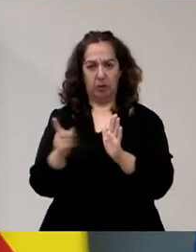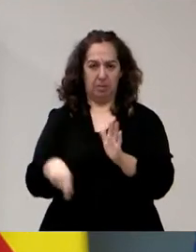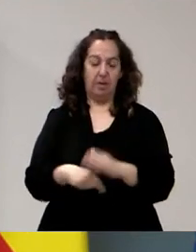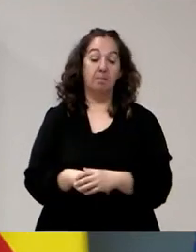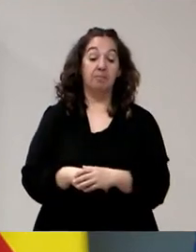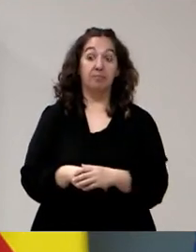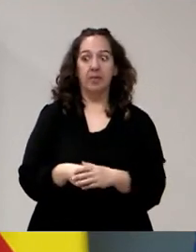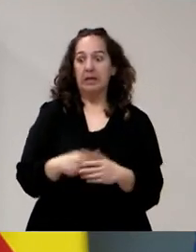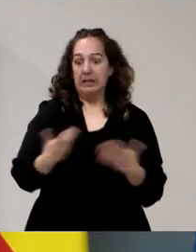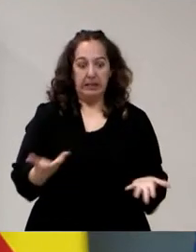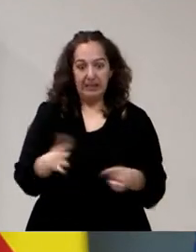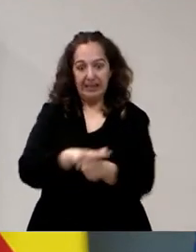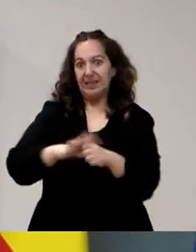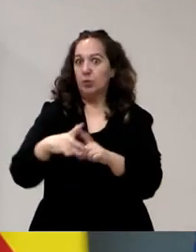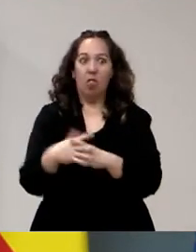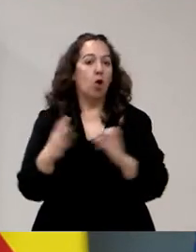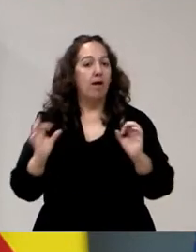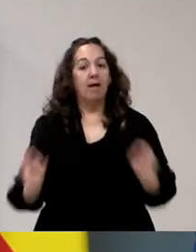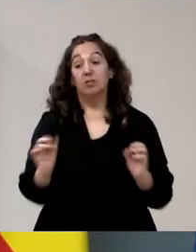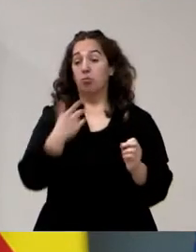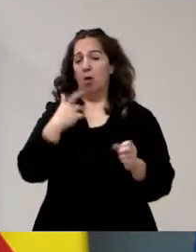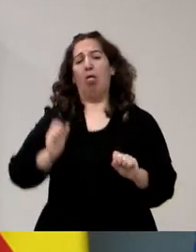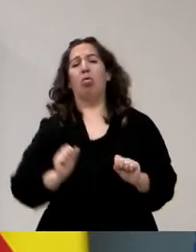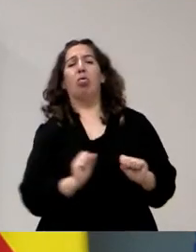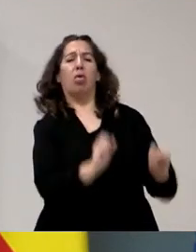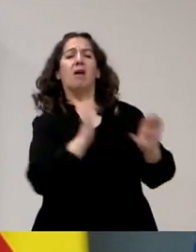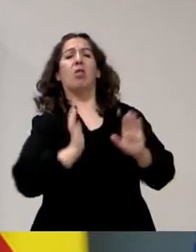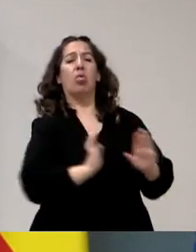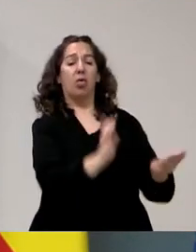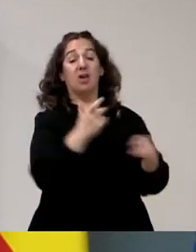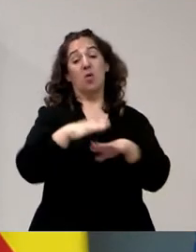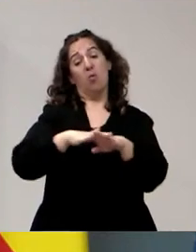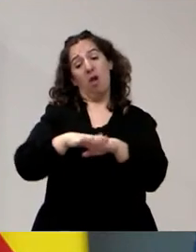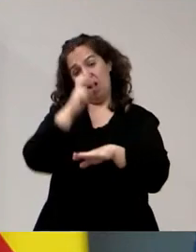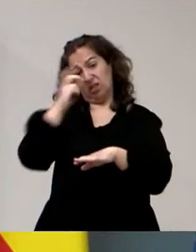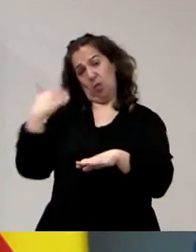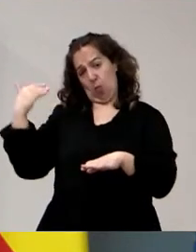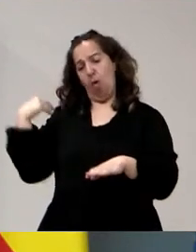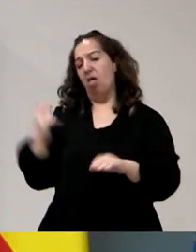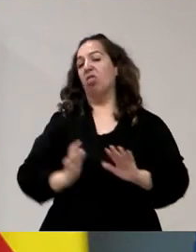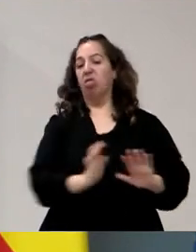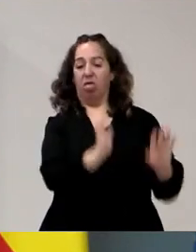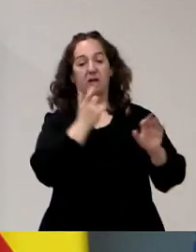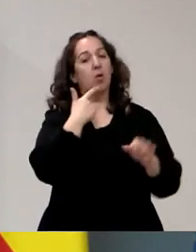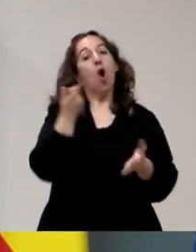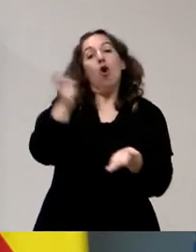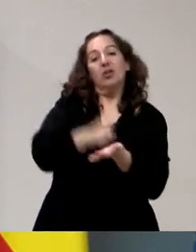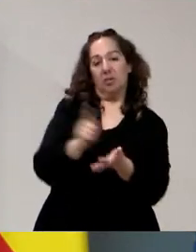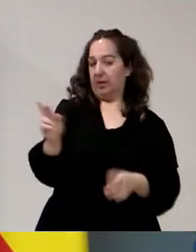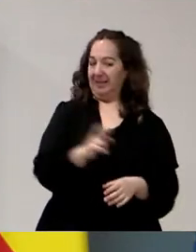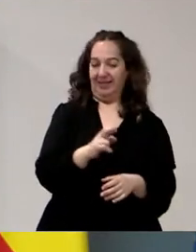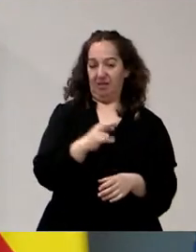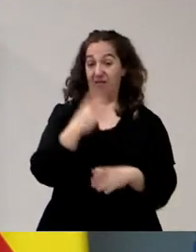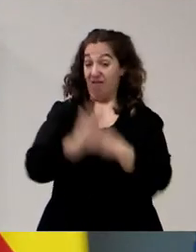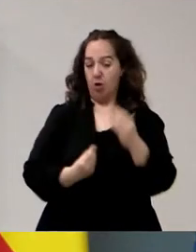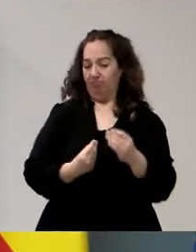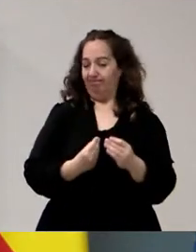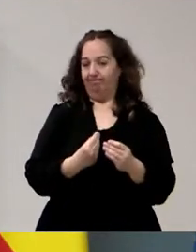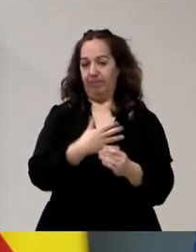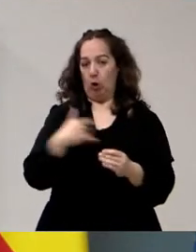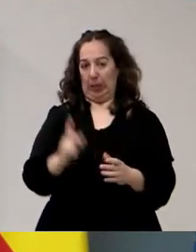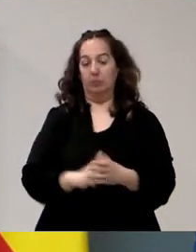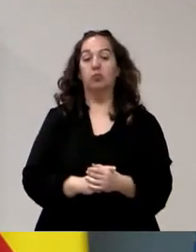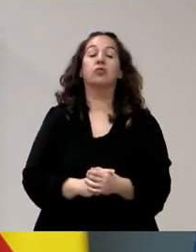estamos como estamos por el abandono por la dejadez de nuestros gobiernos y nosotros no queremos volver a caer en ese error hemos comprobado